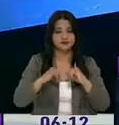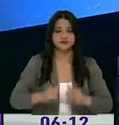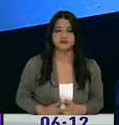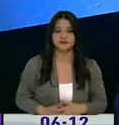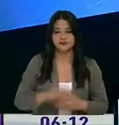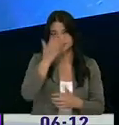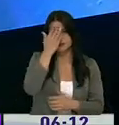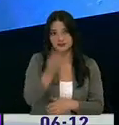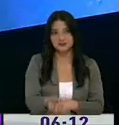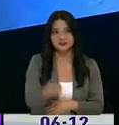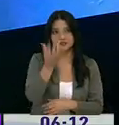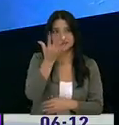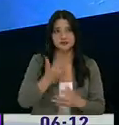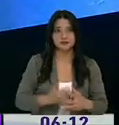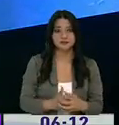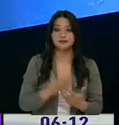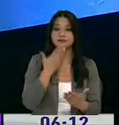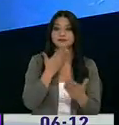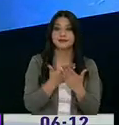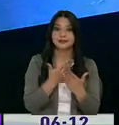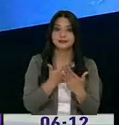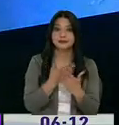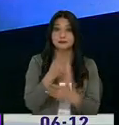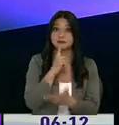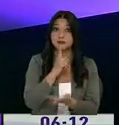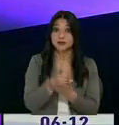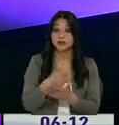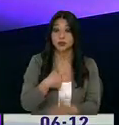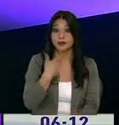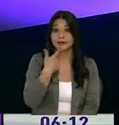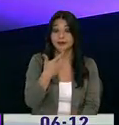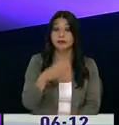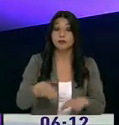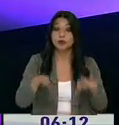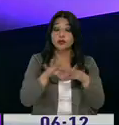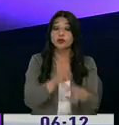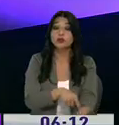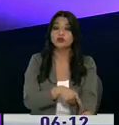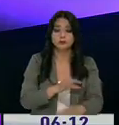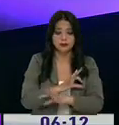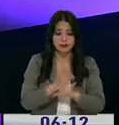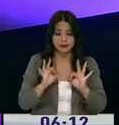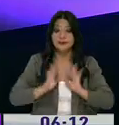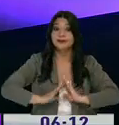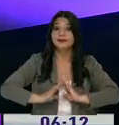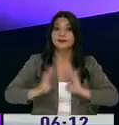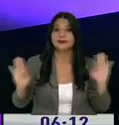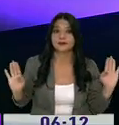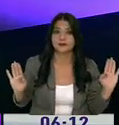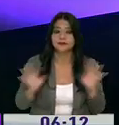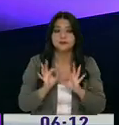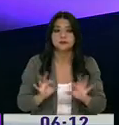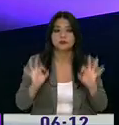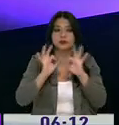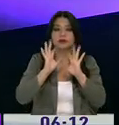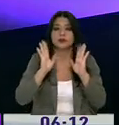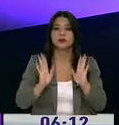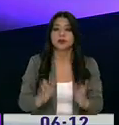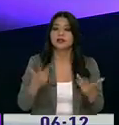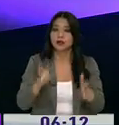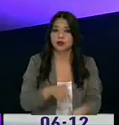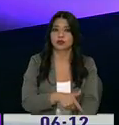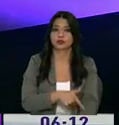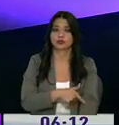día. Gracias, Sofía Vintimilla. Sin duda, lo que dijiste, lo que hemos dicho, hábitos de limpieza es lo que debemos tener los ecuatorianos y los